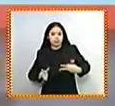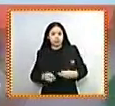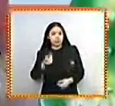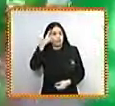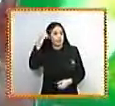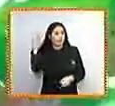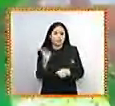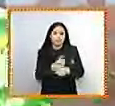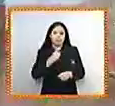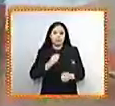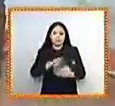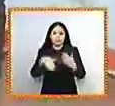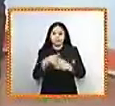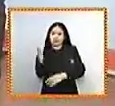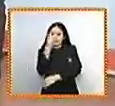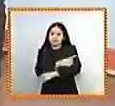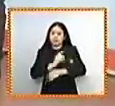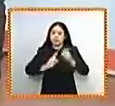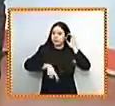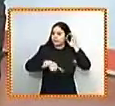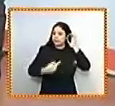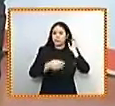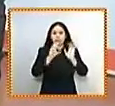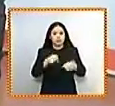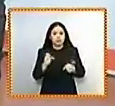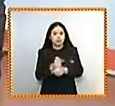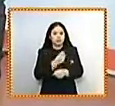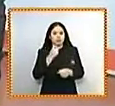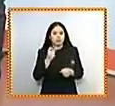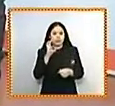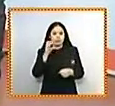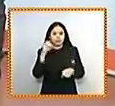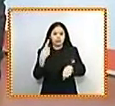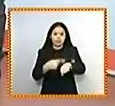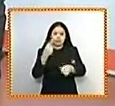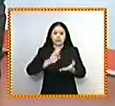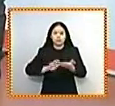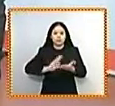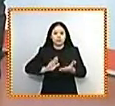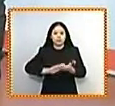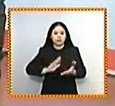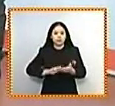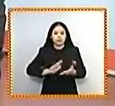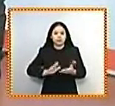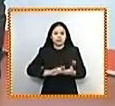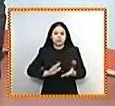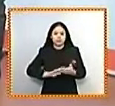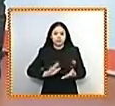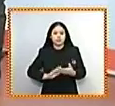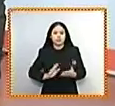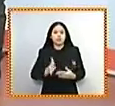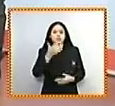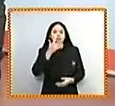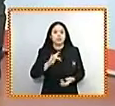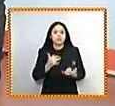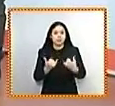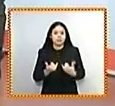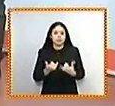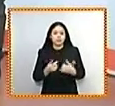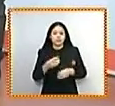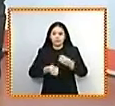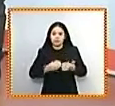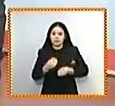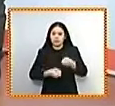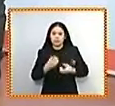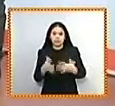y gana todos los días con la diaria y podrás ganar 60 veces tu cantidad invertida. Suerte, en este momento se encuentran